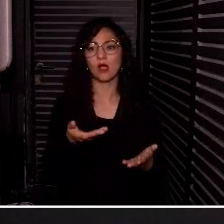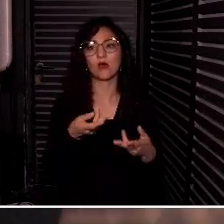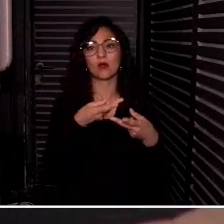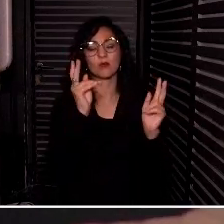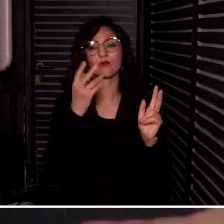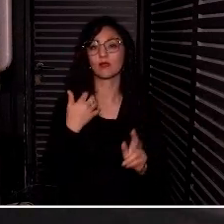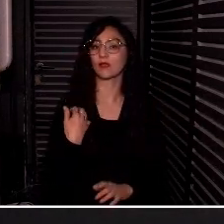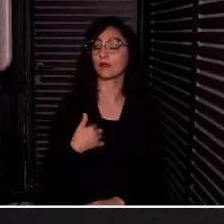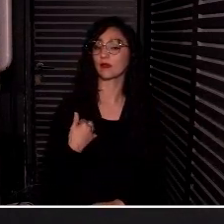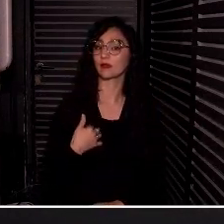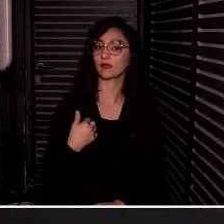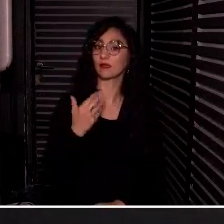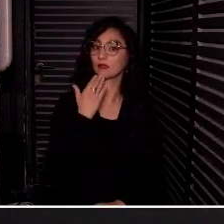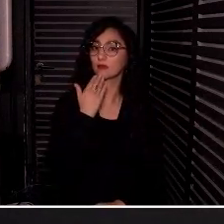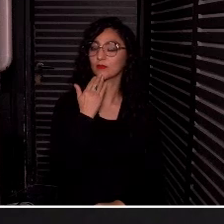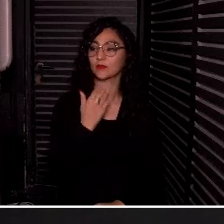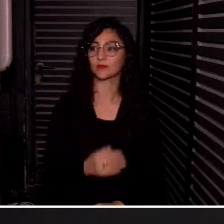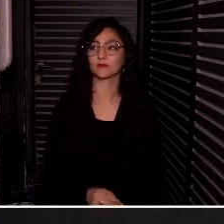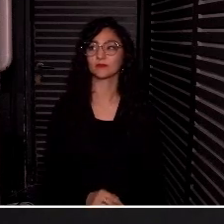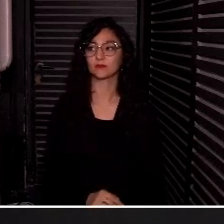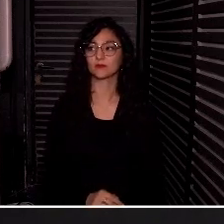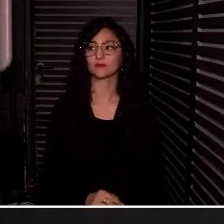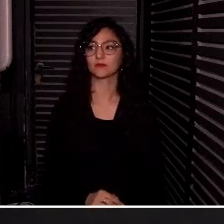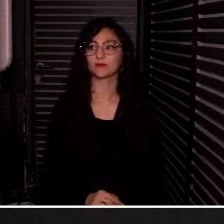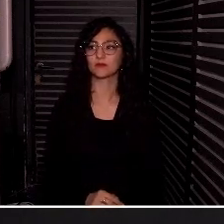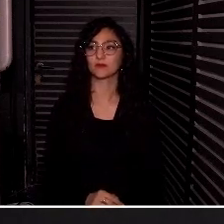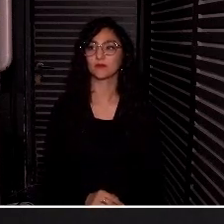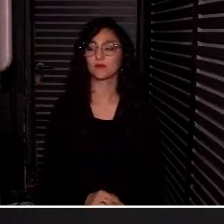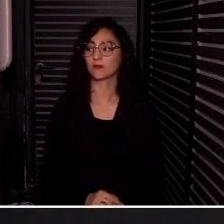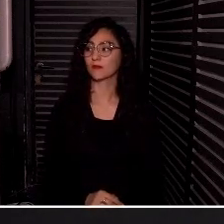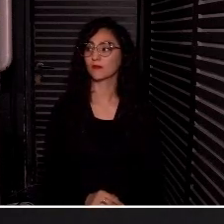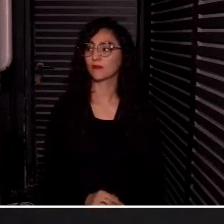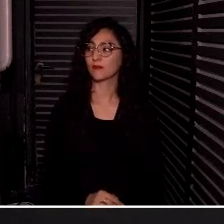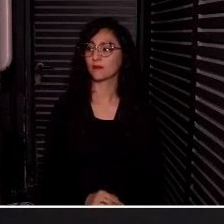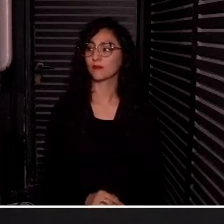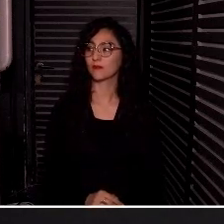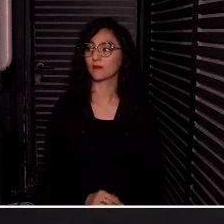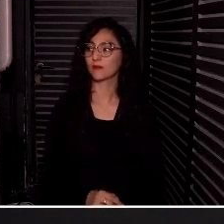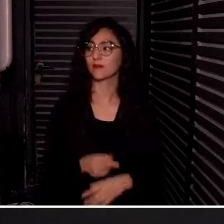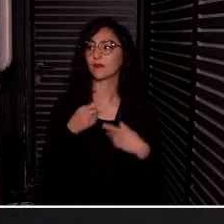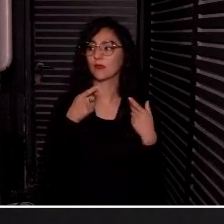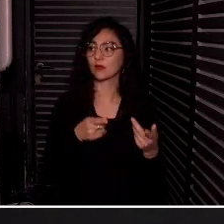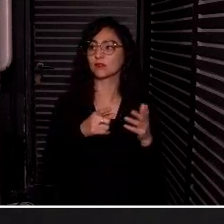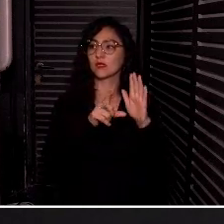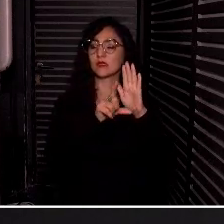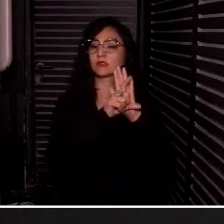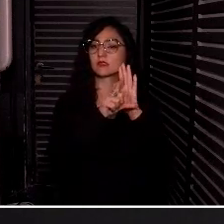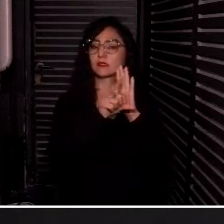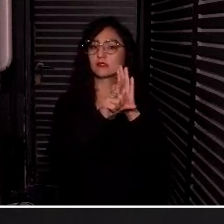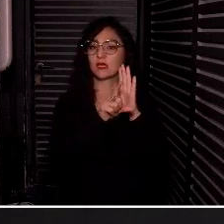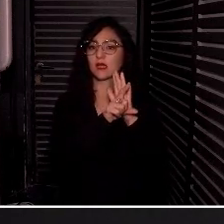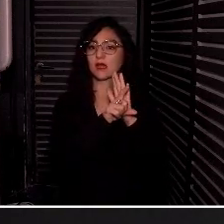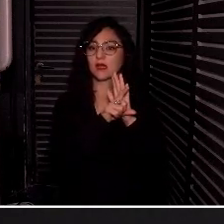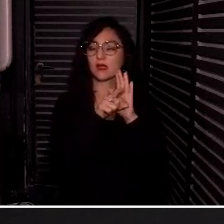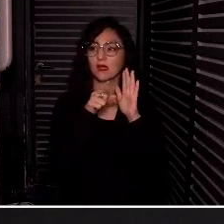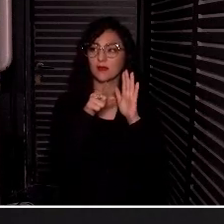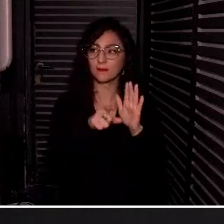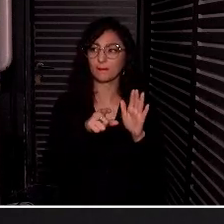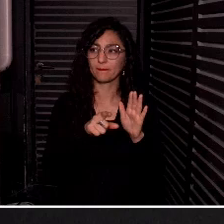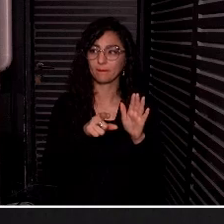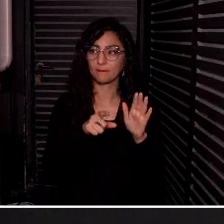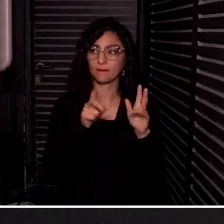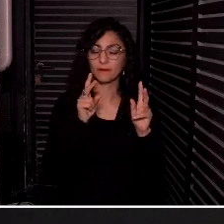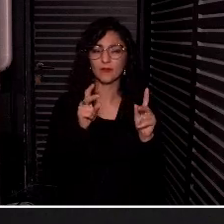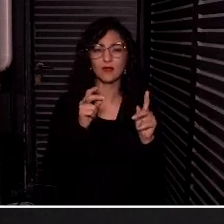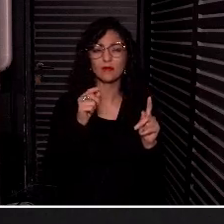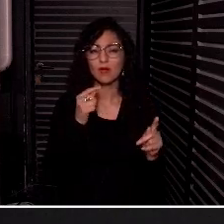Argentina también ya entonces esa famosa ley que fue uno podría decir tan dañina desde la perspectiva